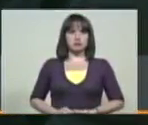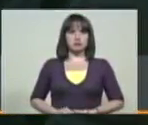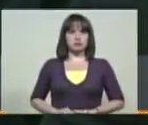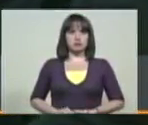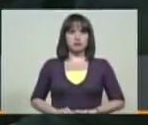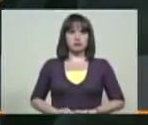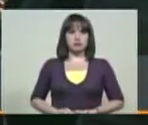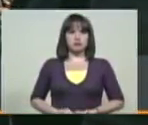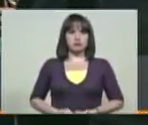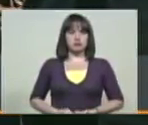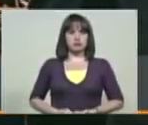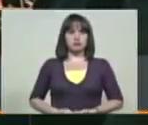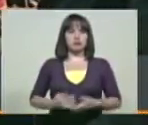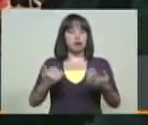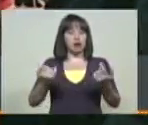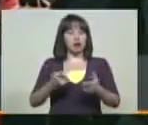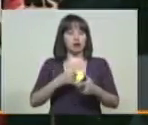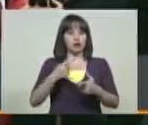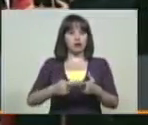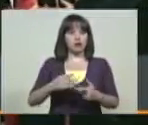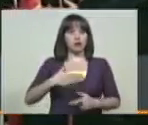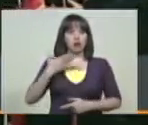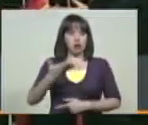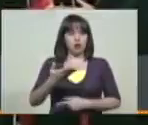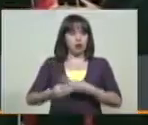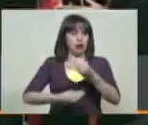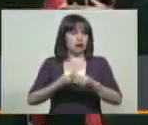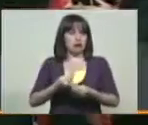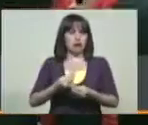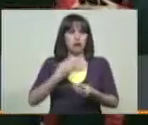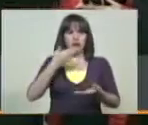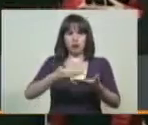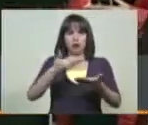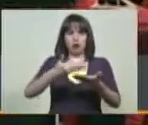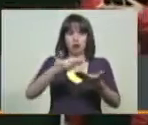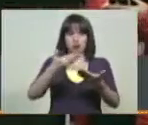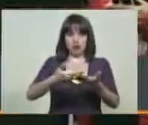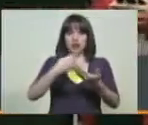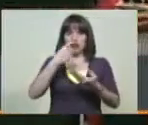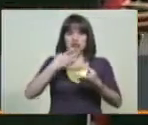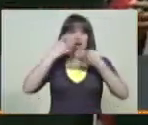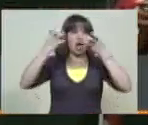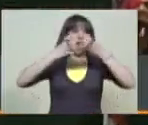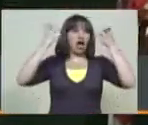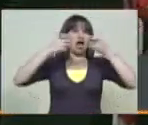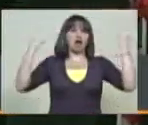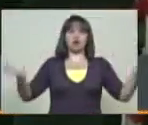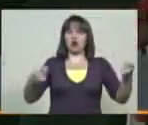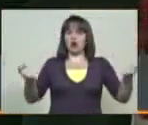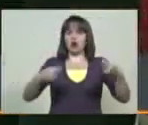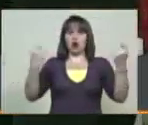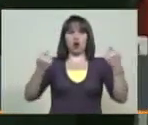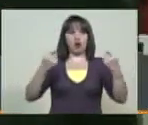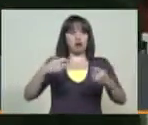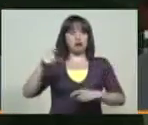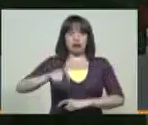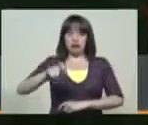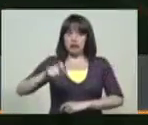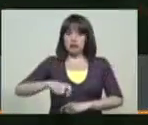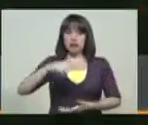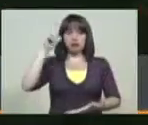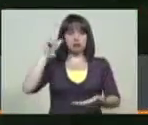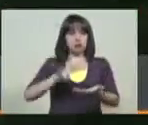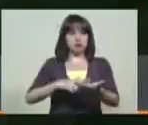podemos nosotros entonces concluir que por aclamación ha sido ratificado